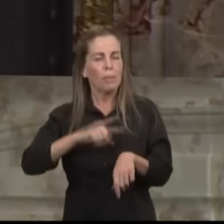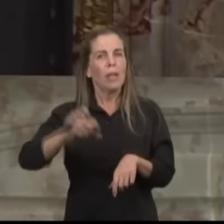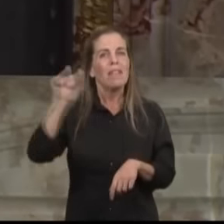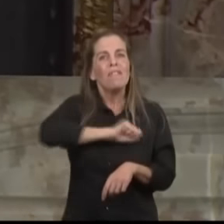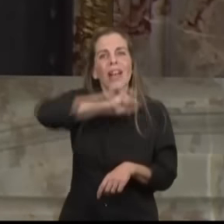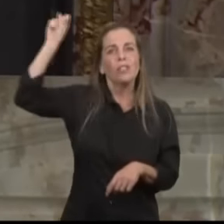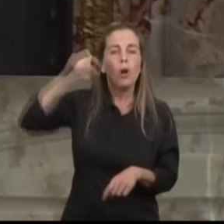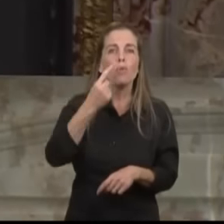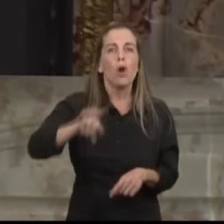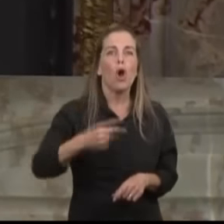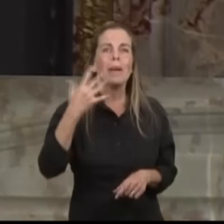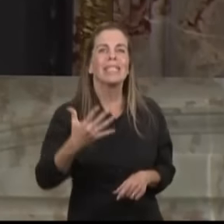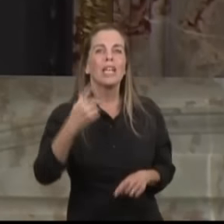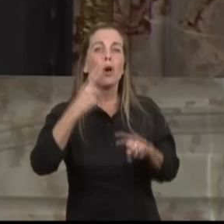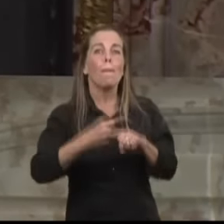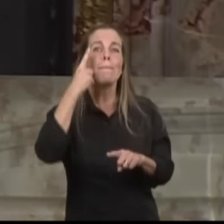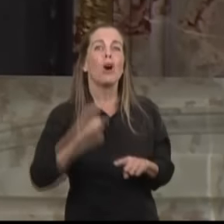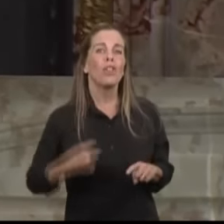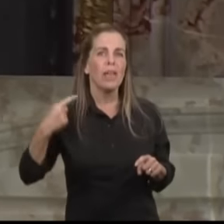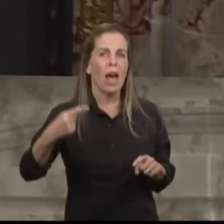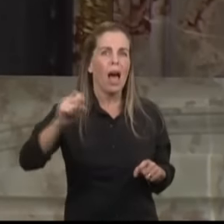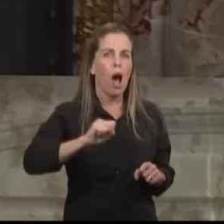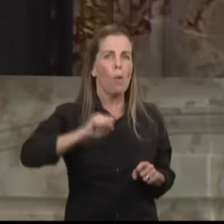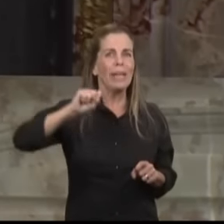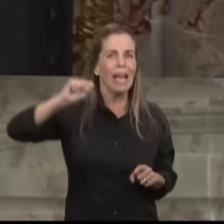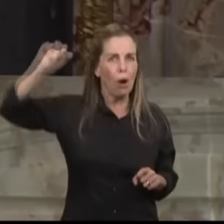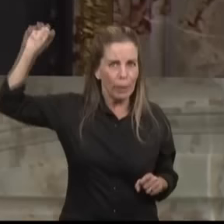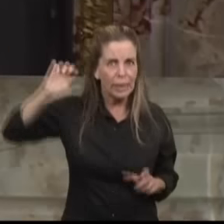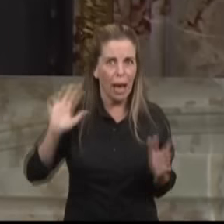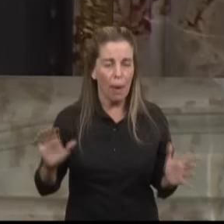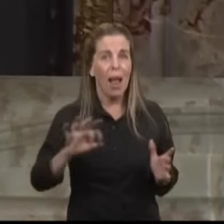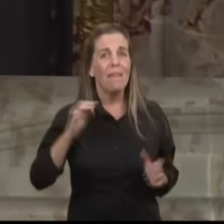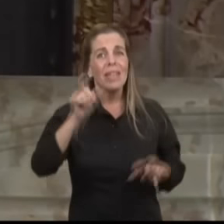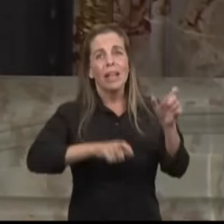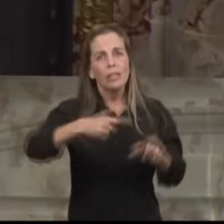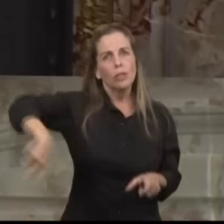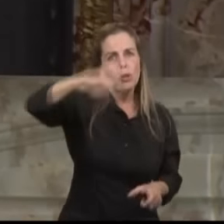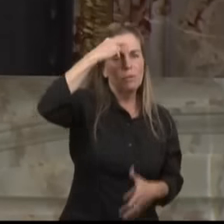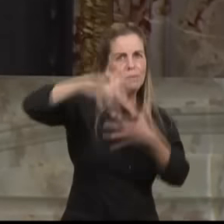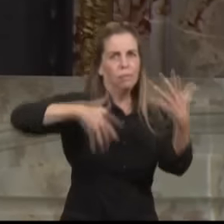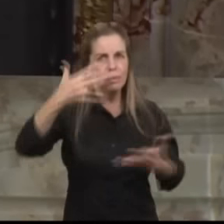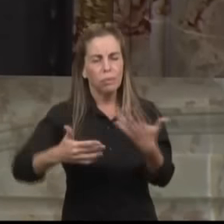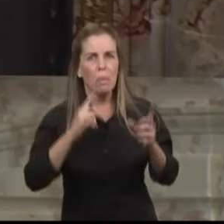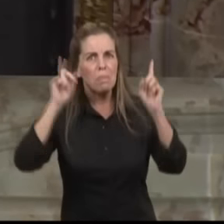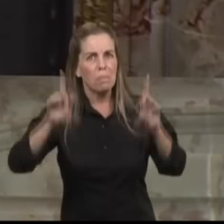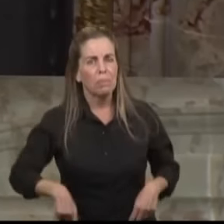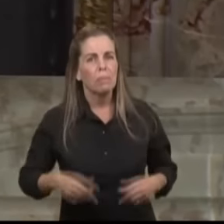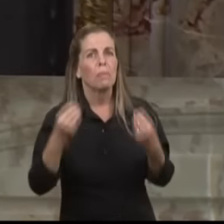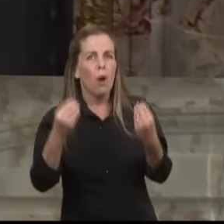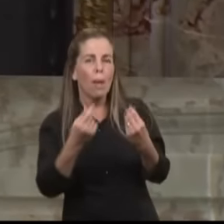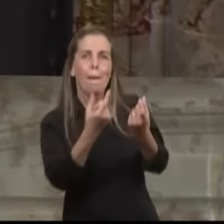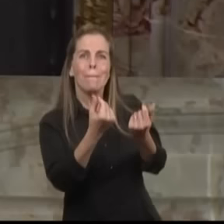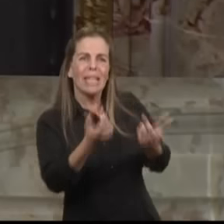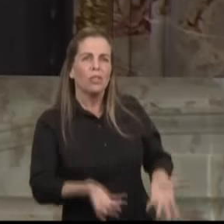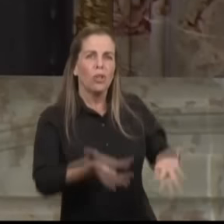del 1,5% diaria y la vida de todos nosotros era un descontrol en el que no teníamos ni noción de cuánto valían las